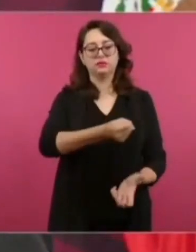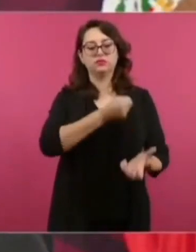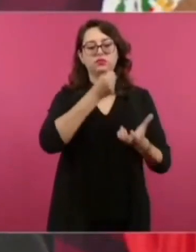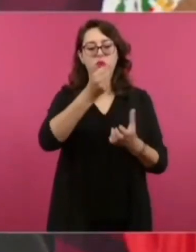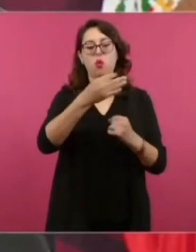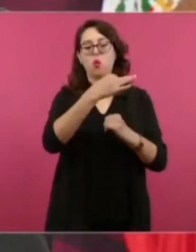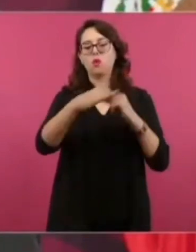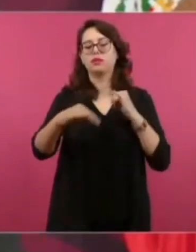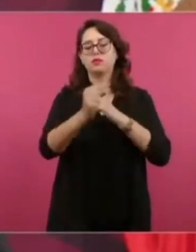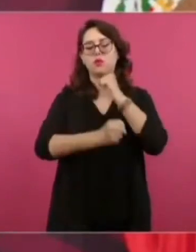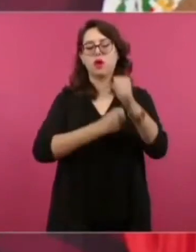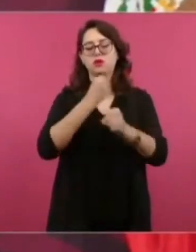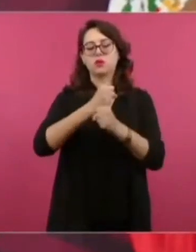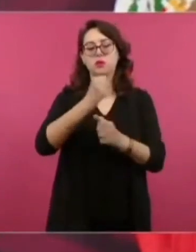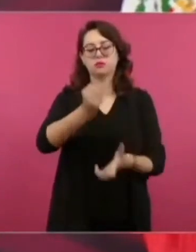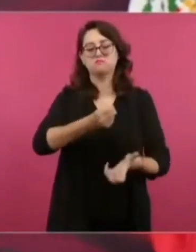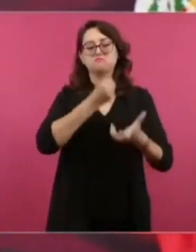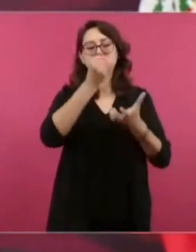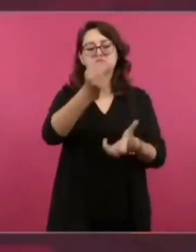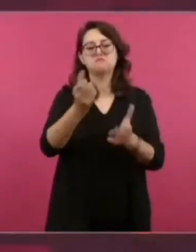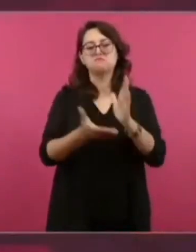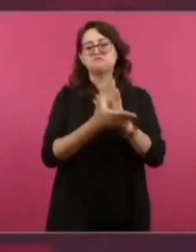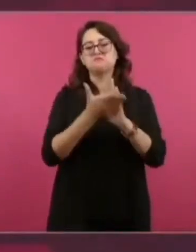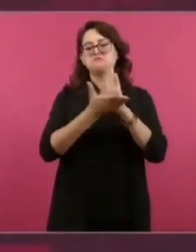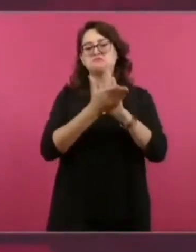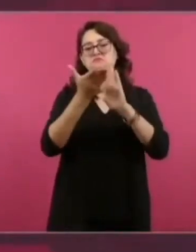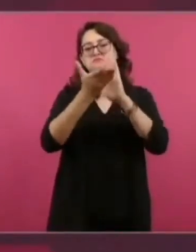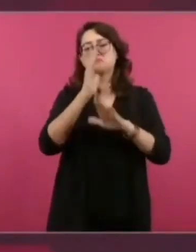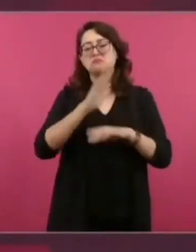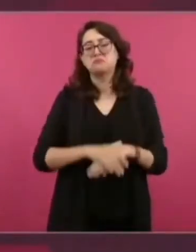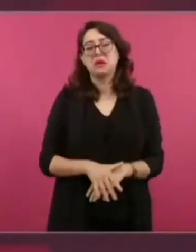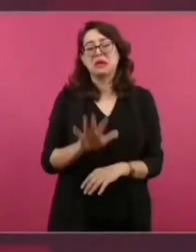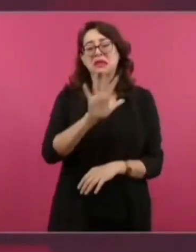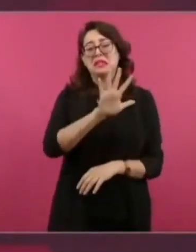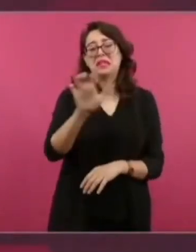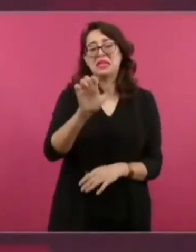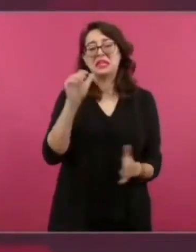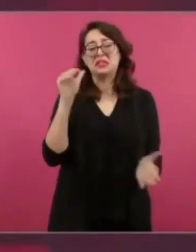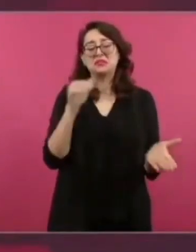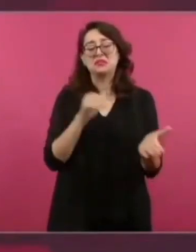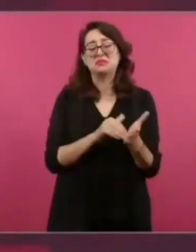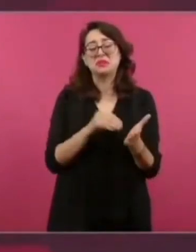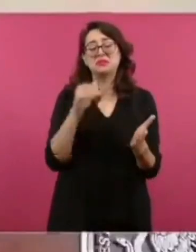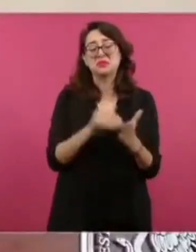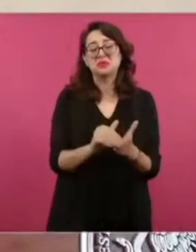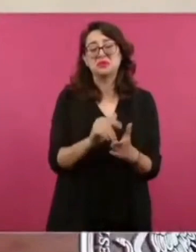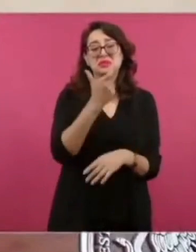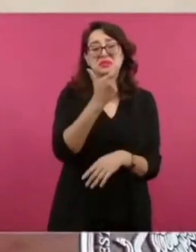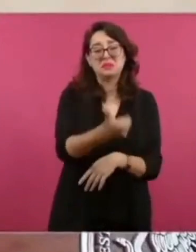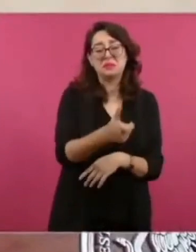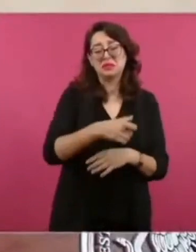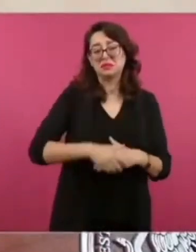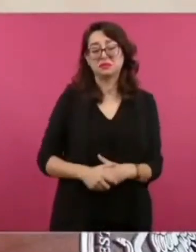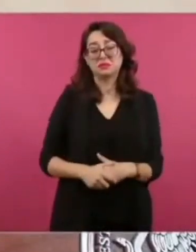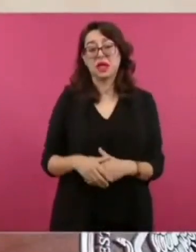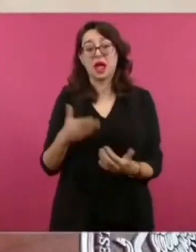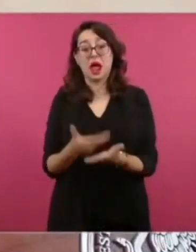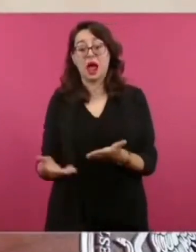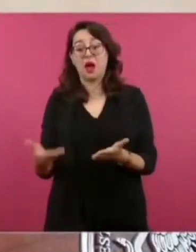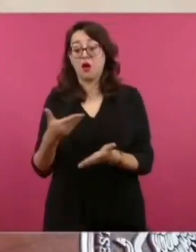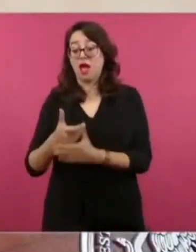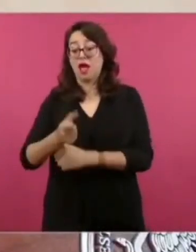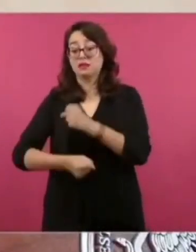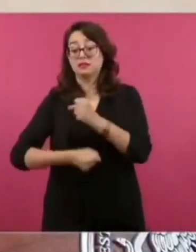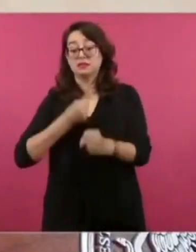pública fue de 500,000 millones de pesos. La inversión pública de este año